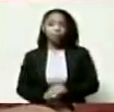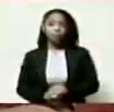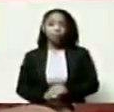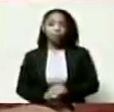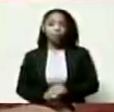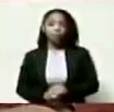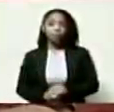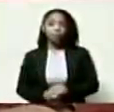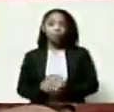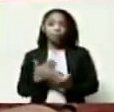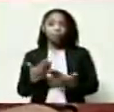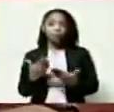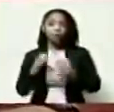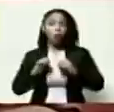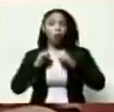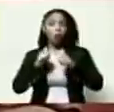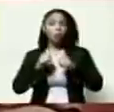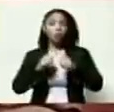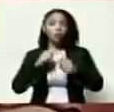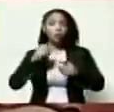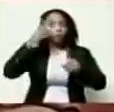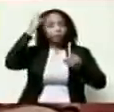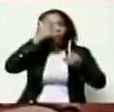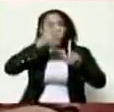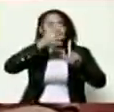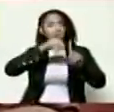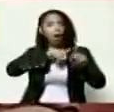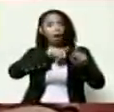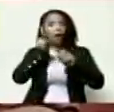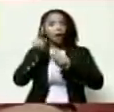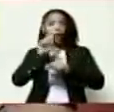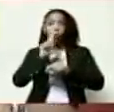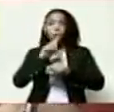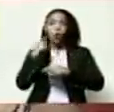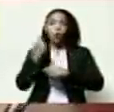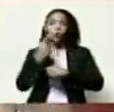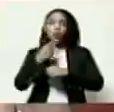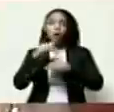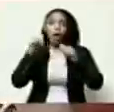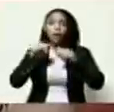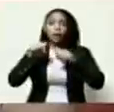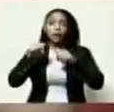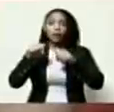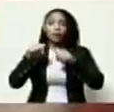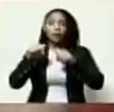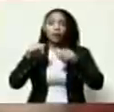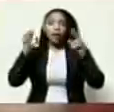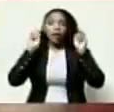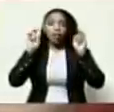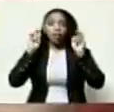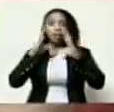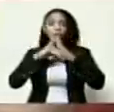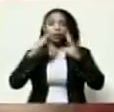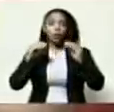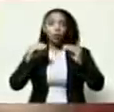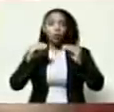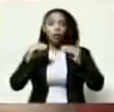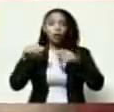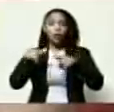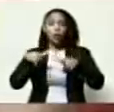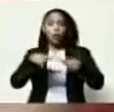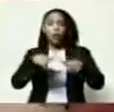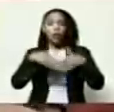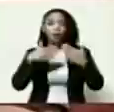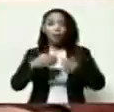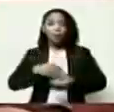que se comiencen a formar allí, no solo en esta área, sino en todas las áreas que